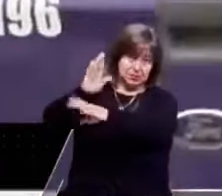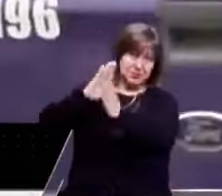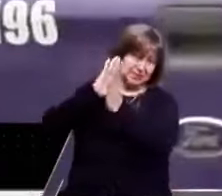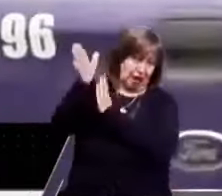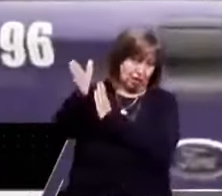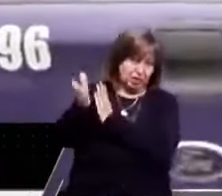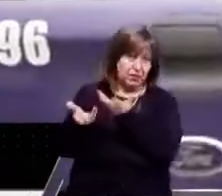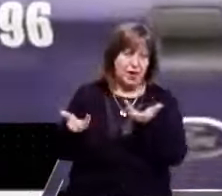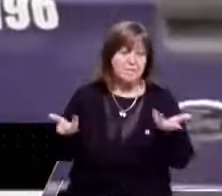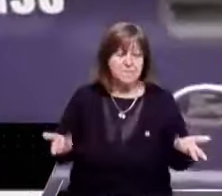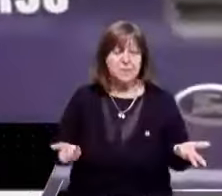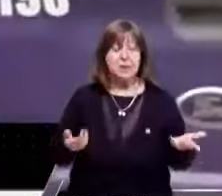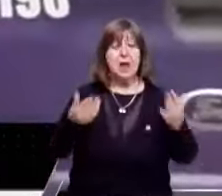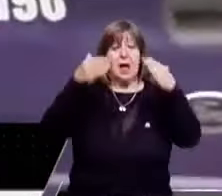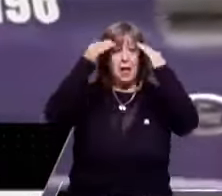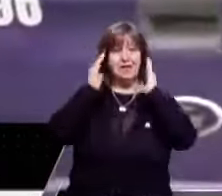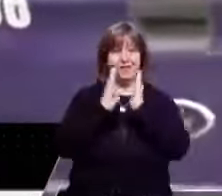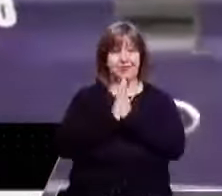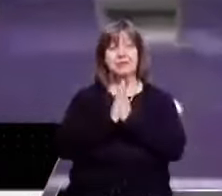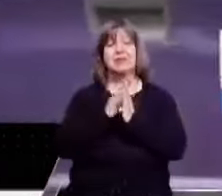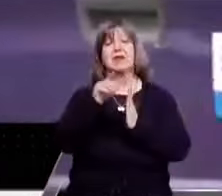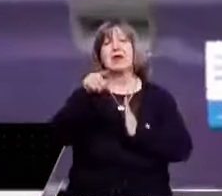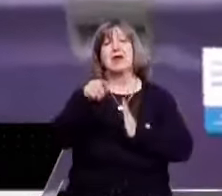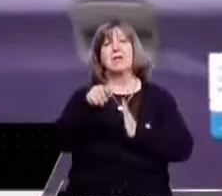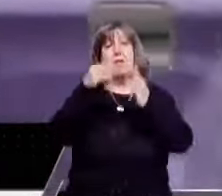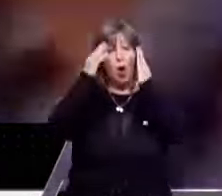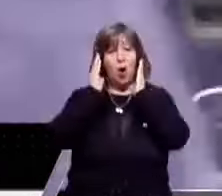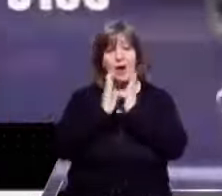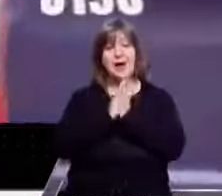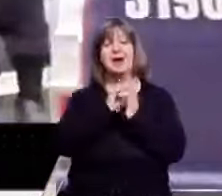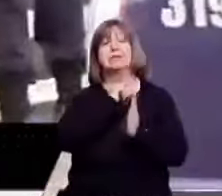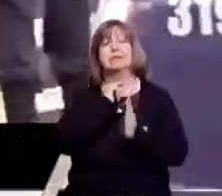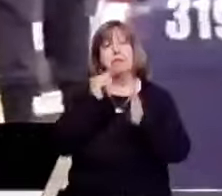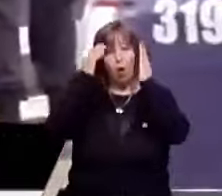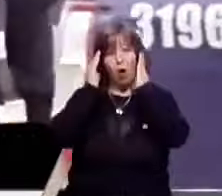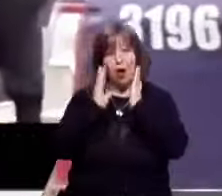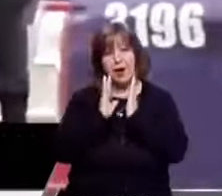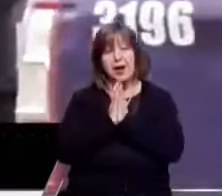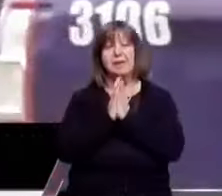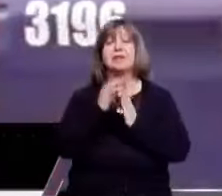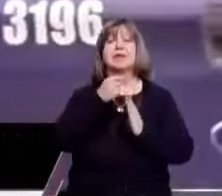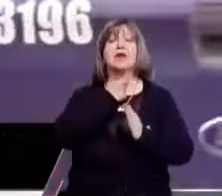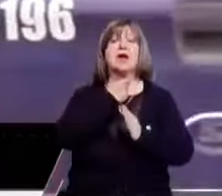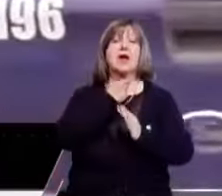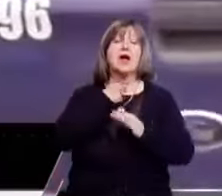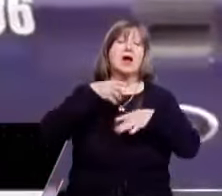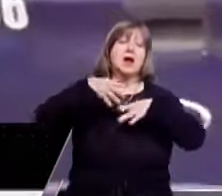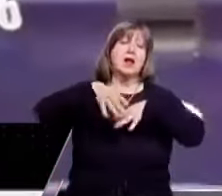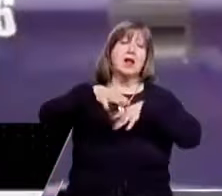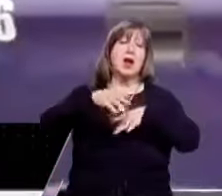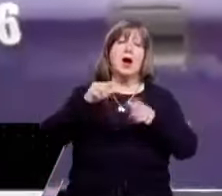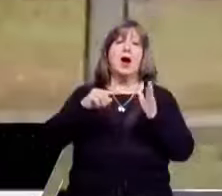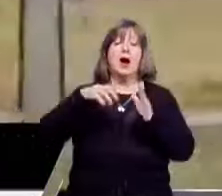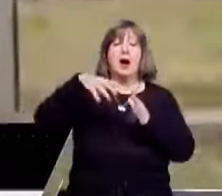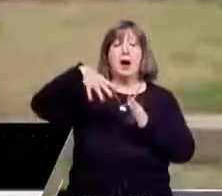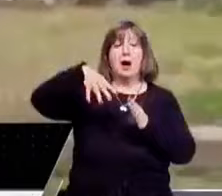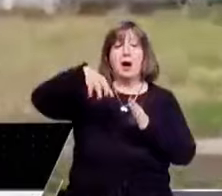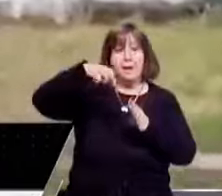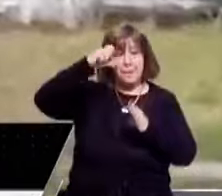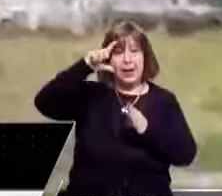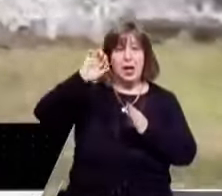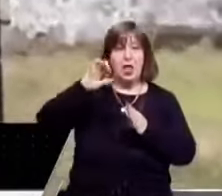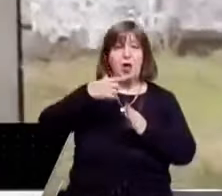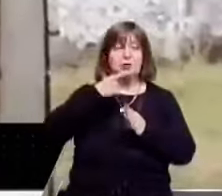de un nuevo video que se ha difundido en redes sociales. Tiene 30 años de lucha por derechos de las mujeres y niños víctimas de violencia. Se